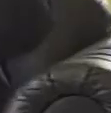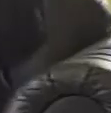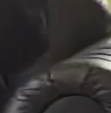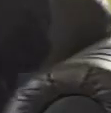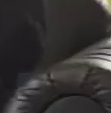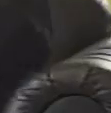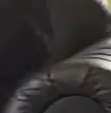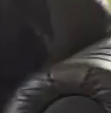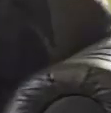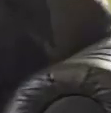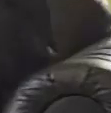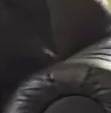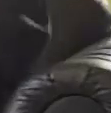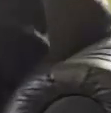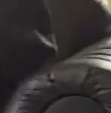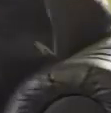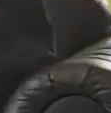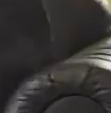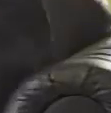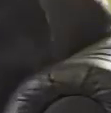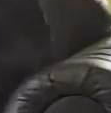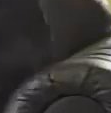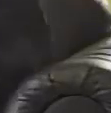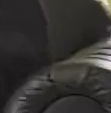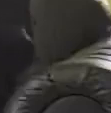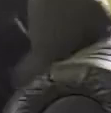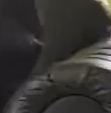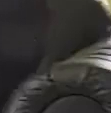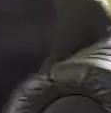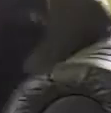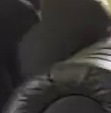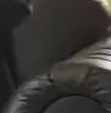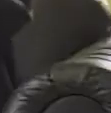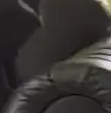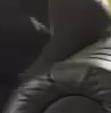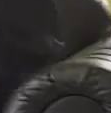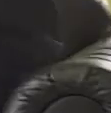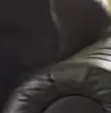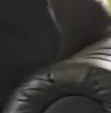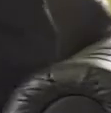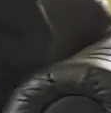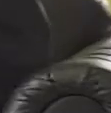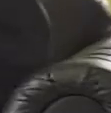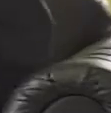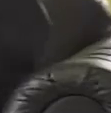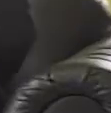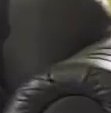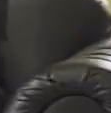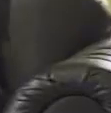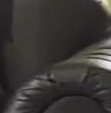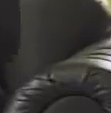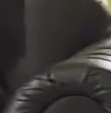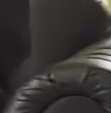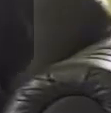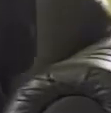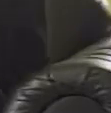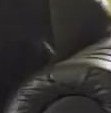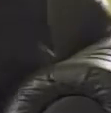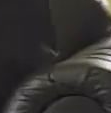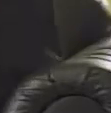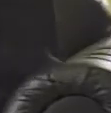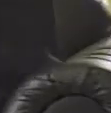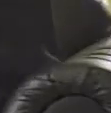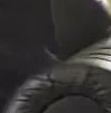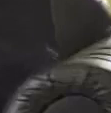poco. Nunca usaron lengua de señas, nunca. Trataba de entenderles. Habían personas, solo